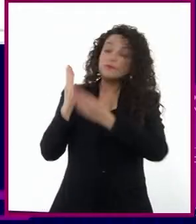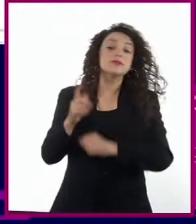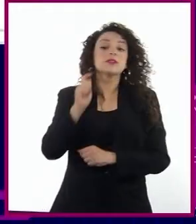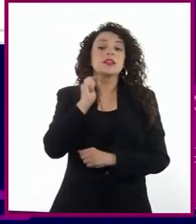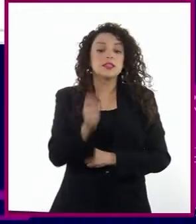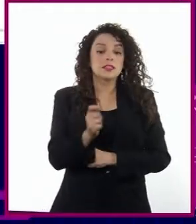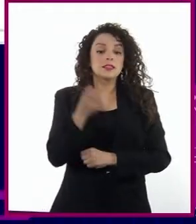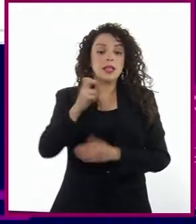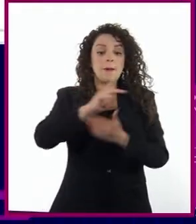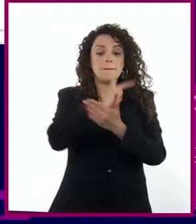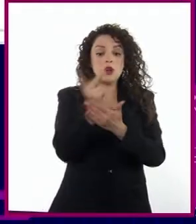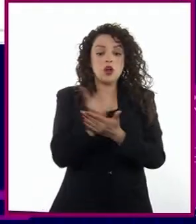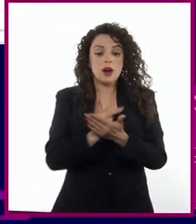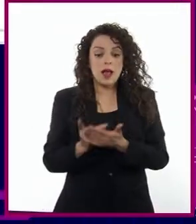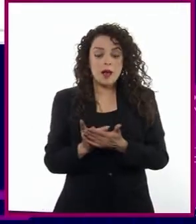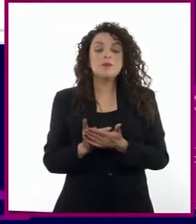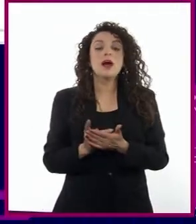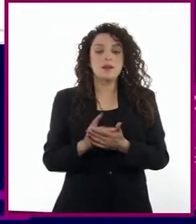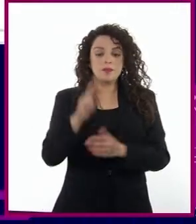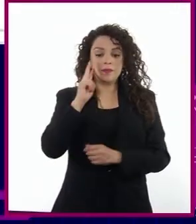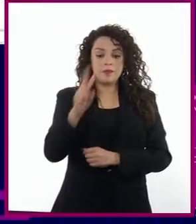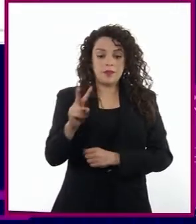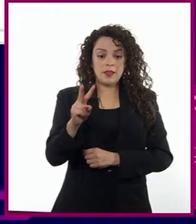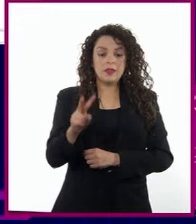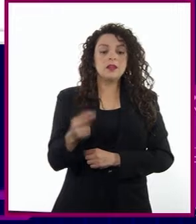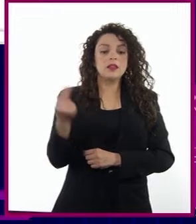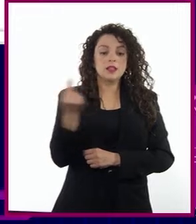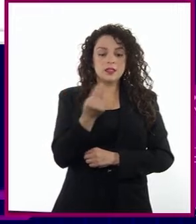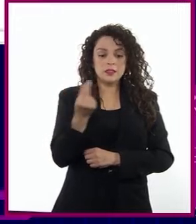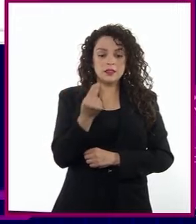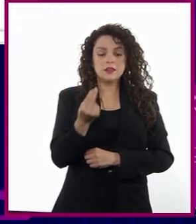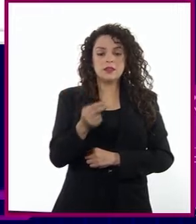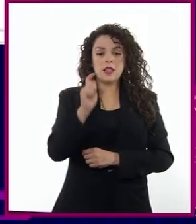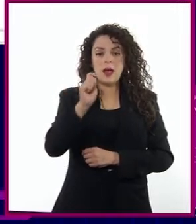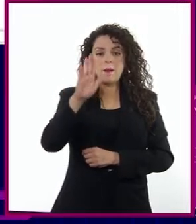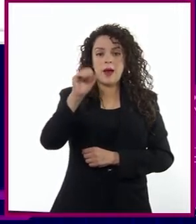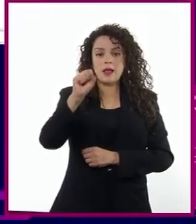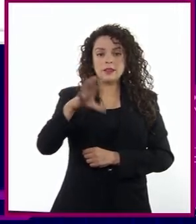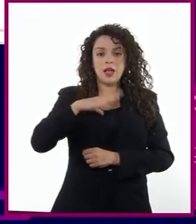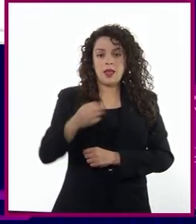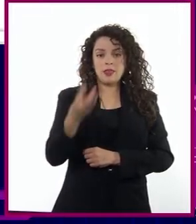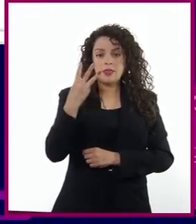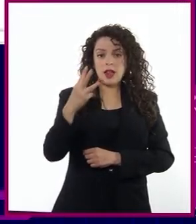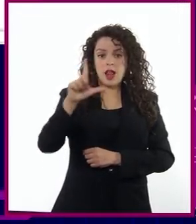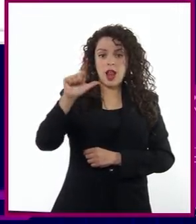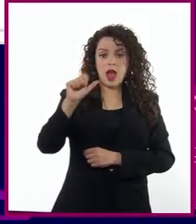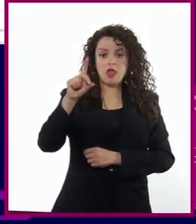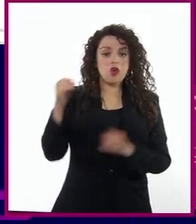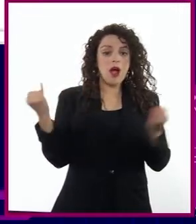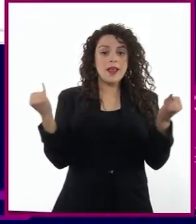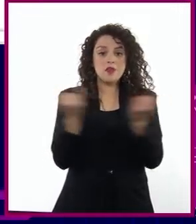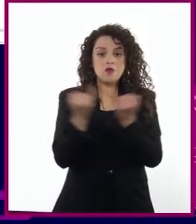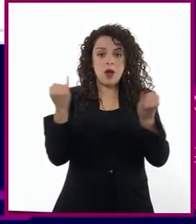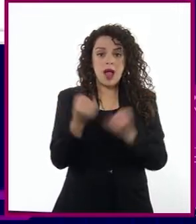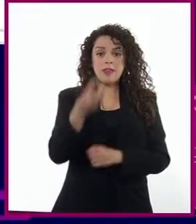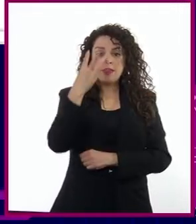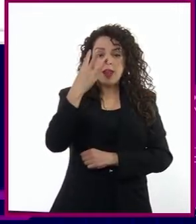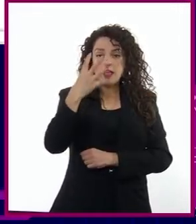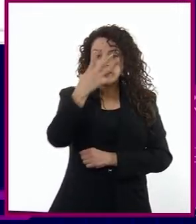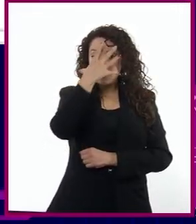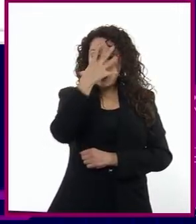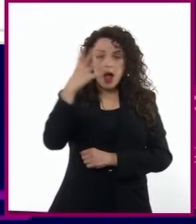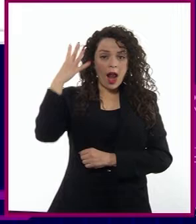de geometría dinámica, el prisma triangular regular, cuyas bases tienen 3 lados iguales y 3 caras que unen los